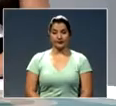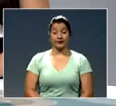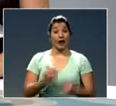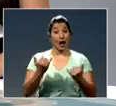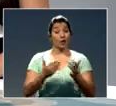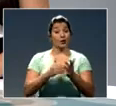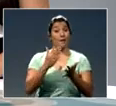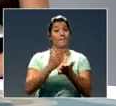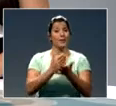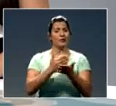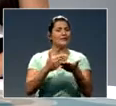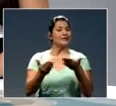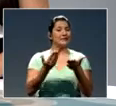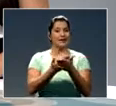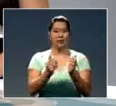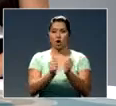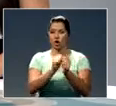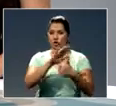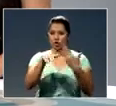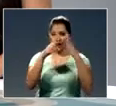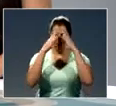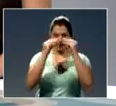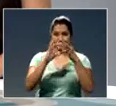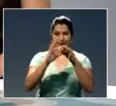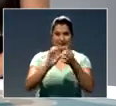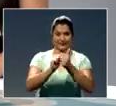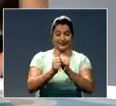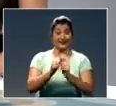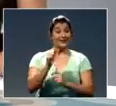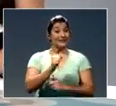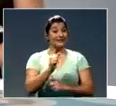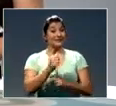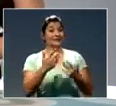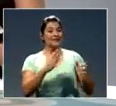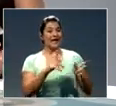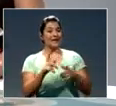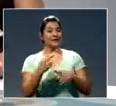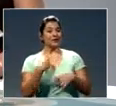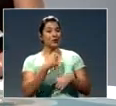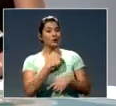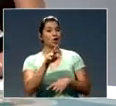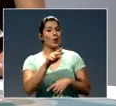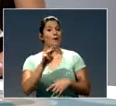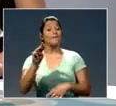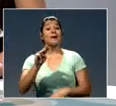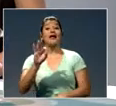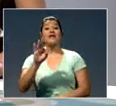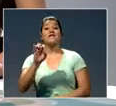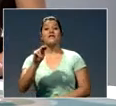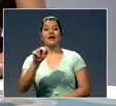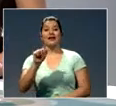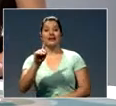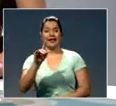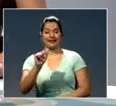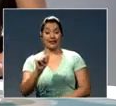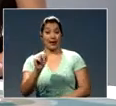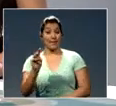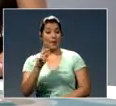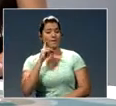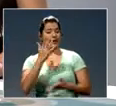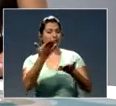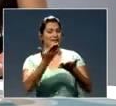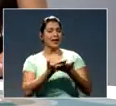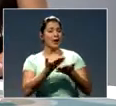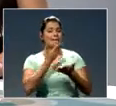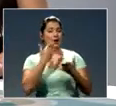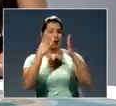Hacemos una nueva pausa, pero ya regresamos con toda la información deportiva. Así es, Ana Marta, ya está lista nuestra compañera María Fernanda Murillo para llevarnos lo mejor de la